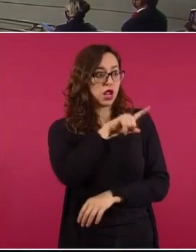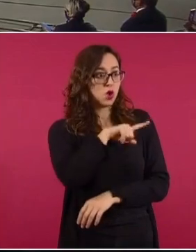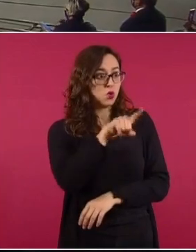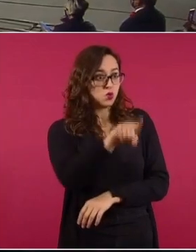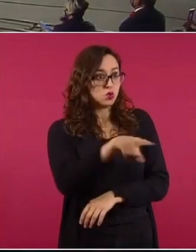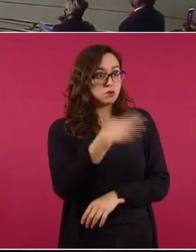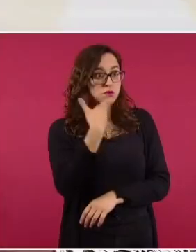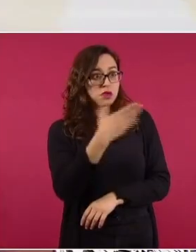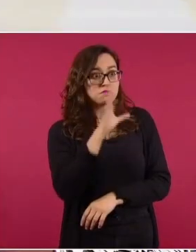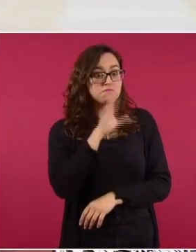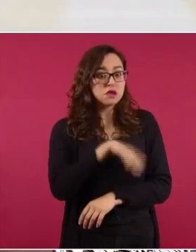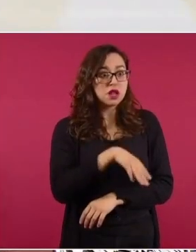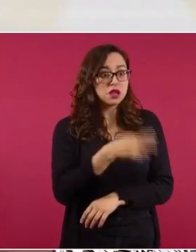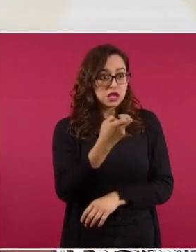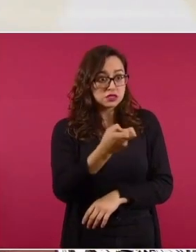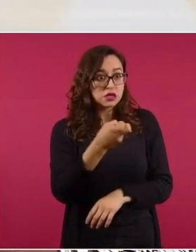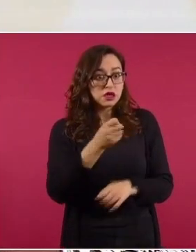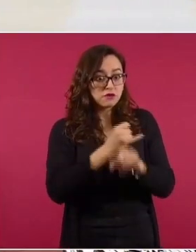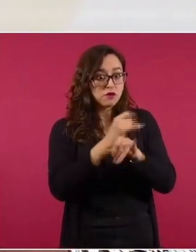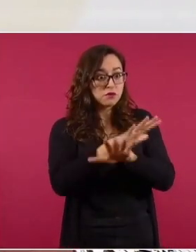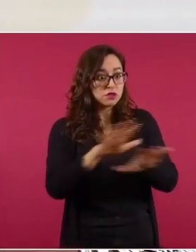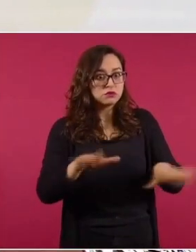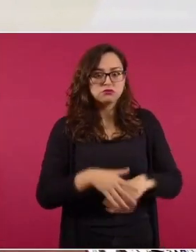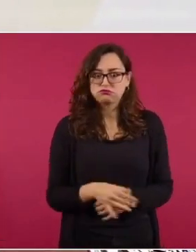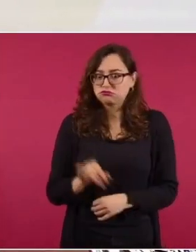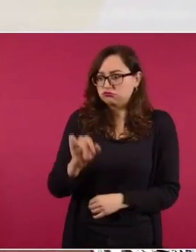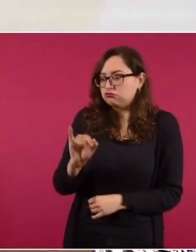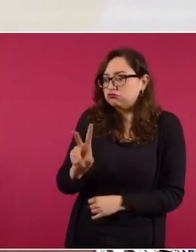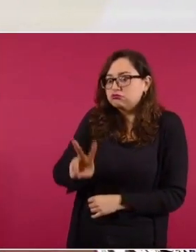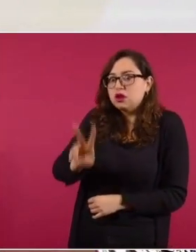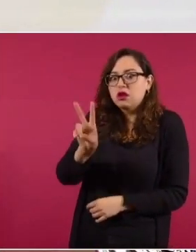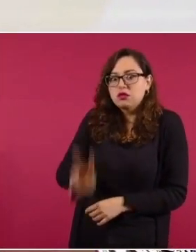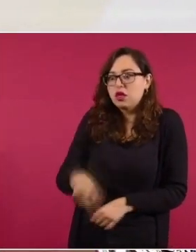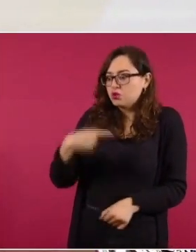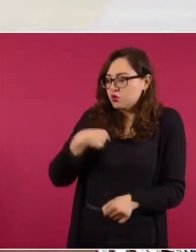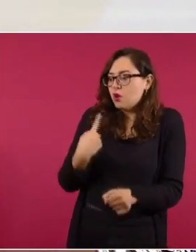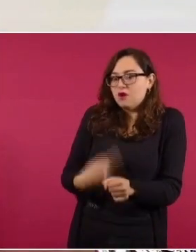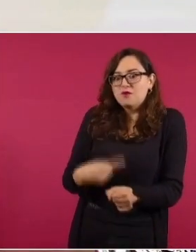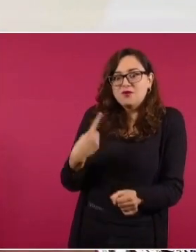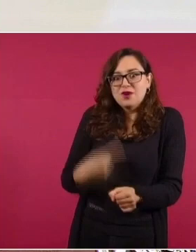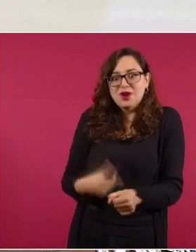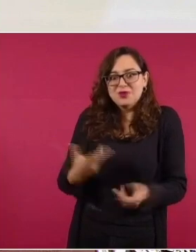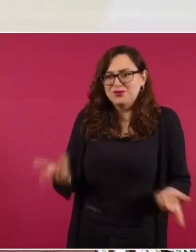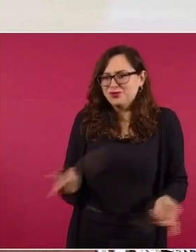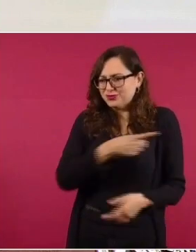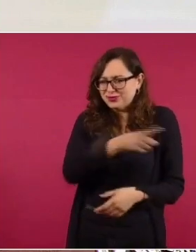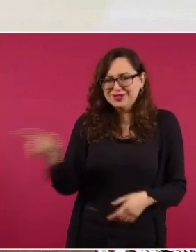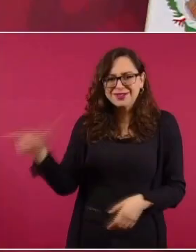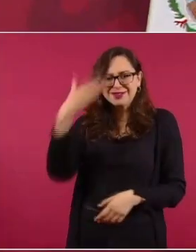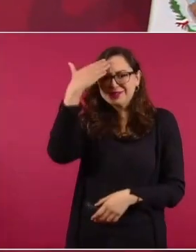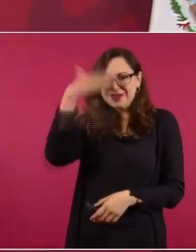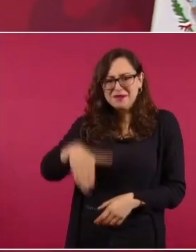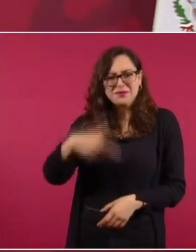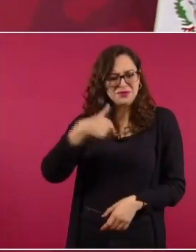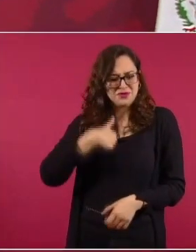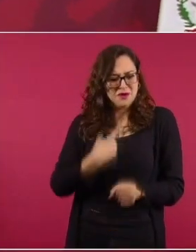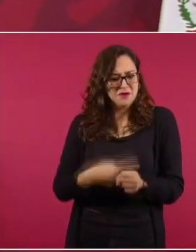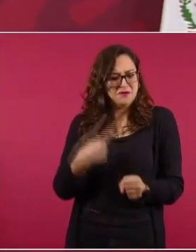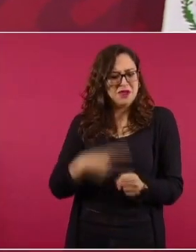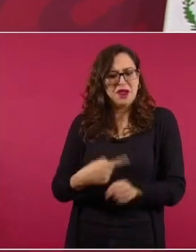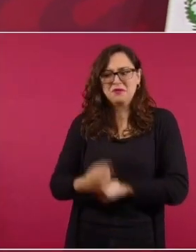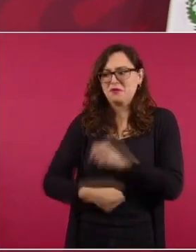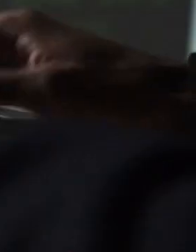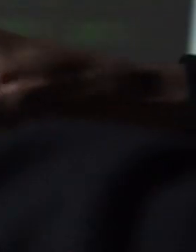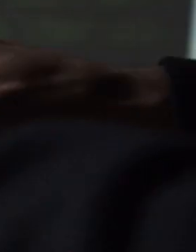de su país afectó a la Secretaría de la Defensa Nacional, de donde se extrajeron informes del estado de salud del mandatario y otros archivos.